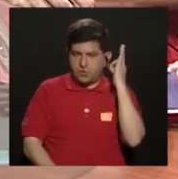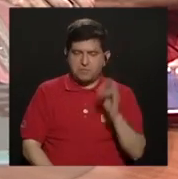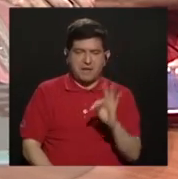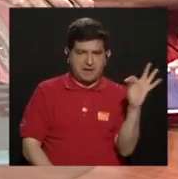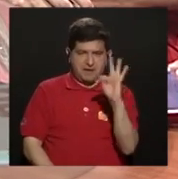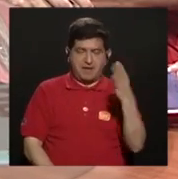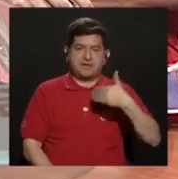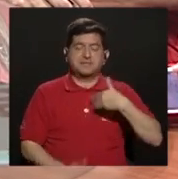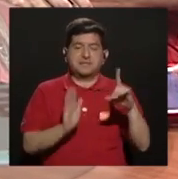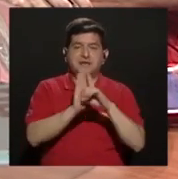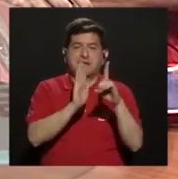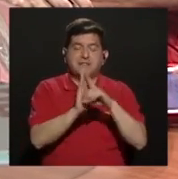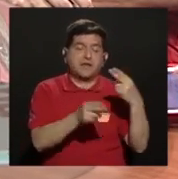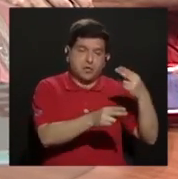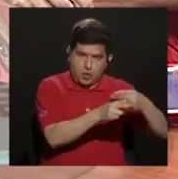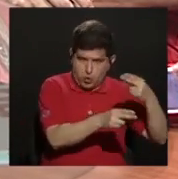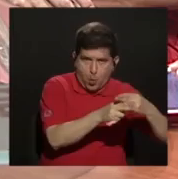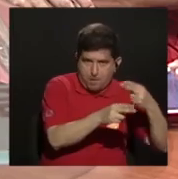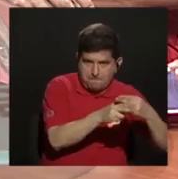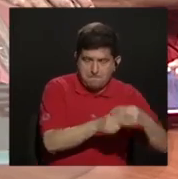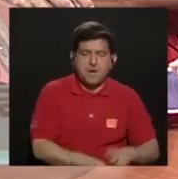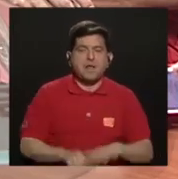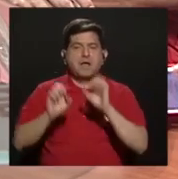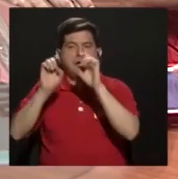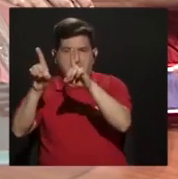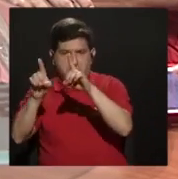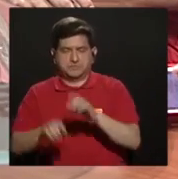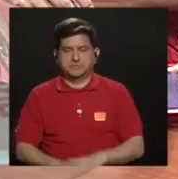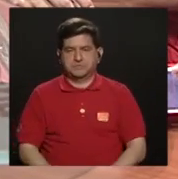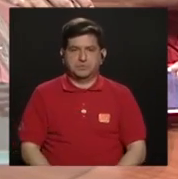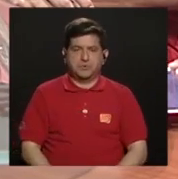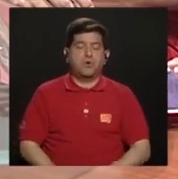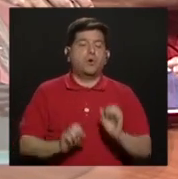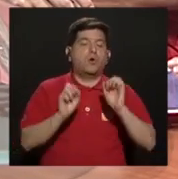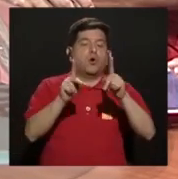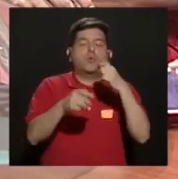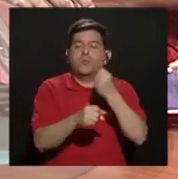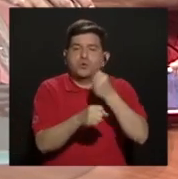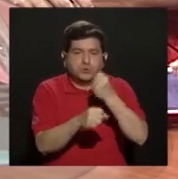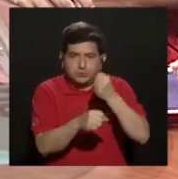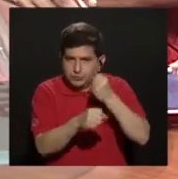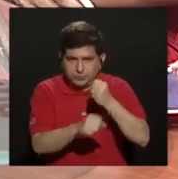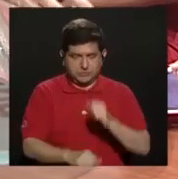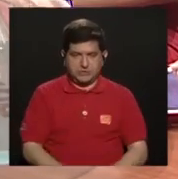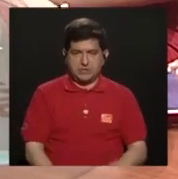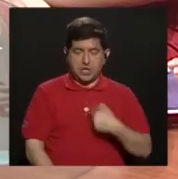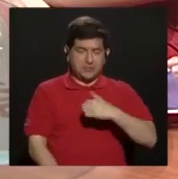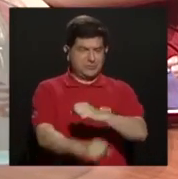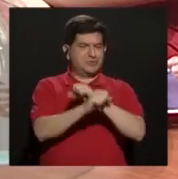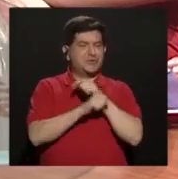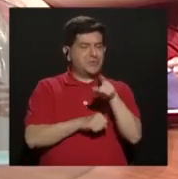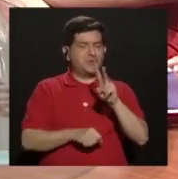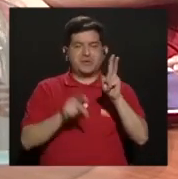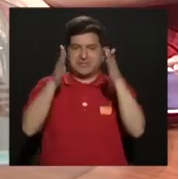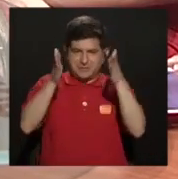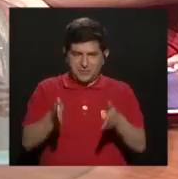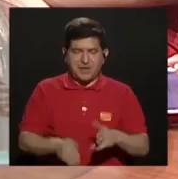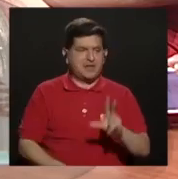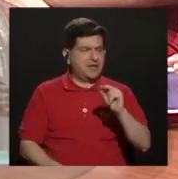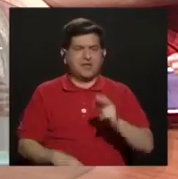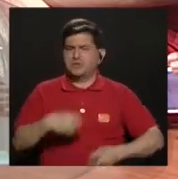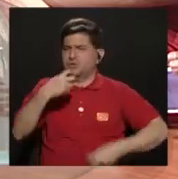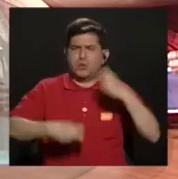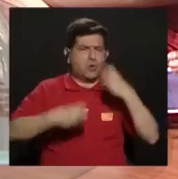trans tengan el derecho al nombre, tengan el derecho a la educación, tengan oportunidades laborales, yo les aseguro que esas compañeras no van a estar haciendo